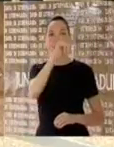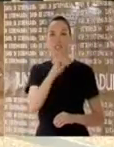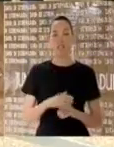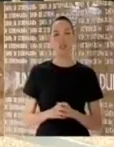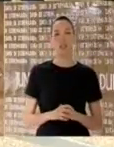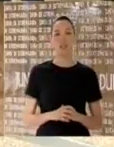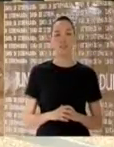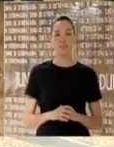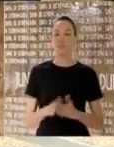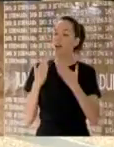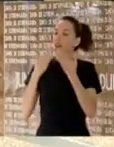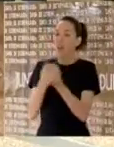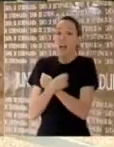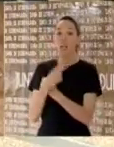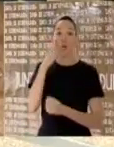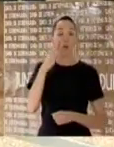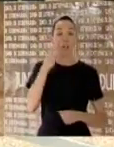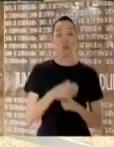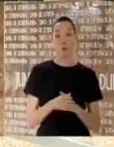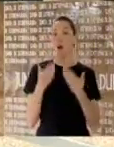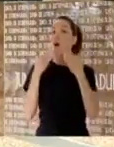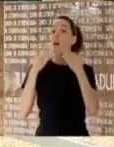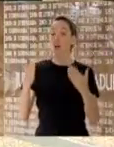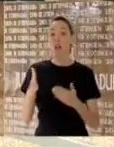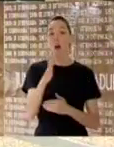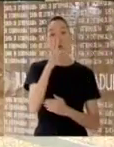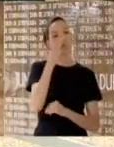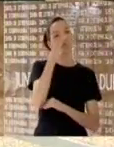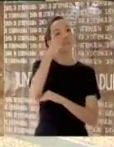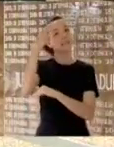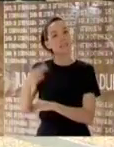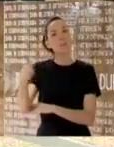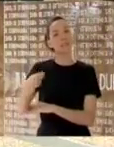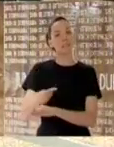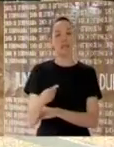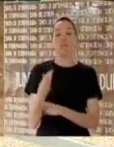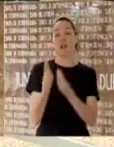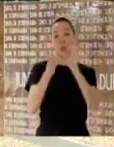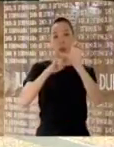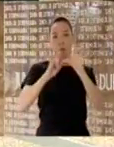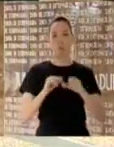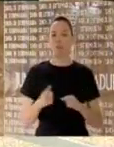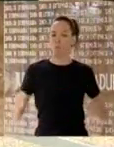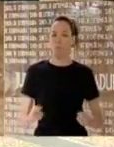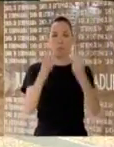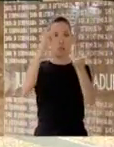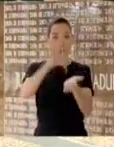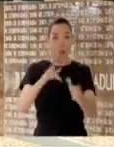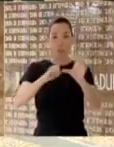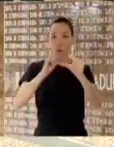gracias, querido Guillermo. Gracias por esta visita institucional al presidente de la Junta de Extremadura. No es la primera vez que vengo a Extremadura